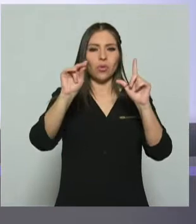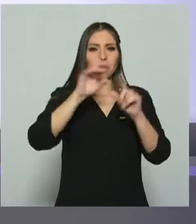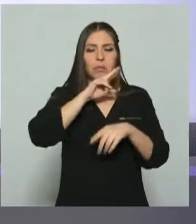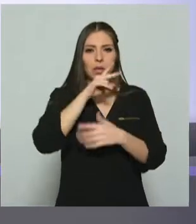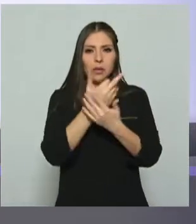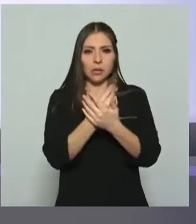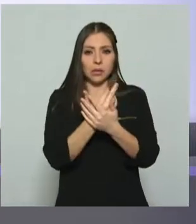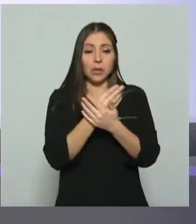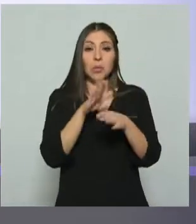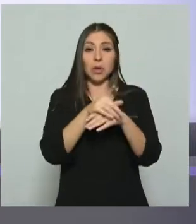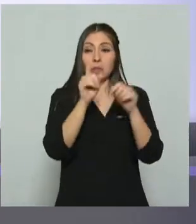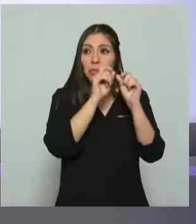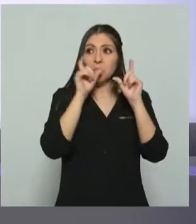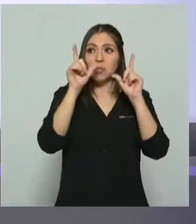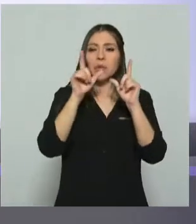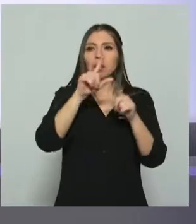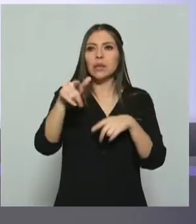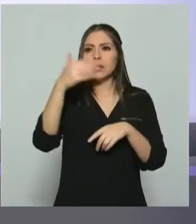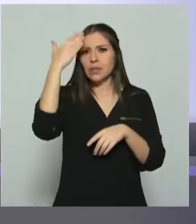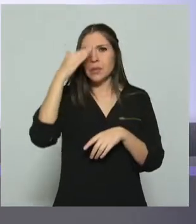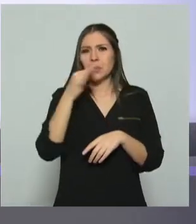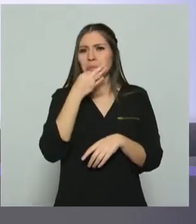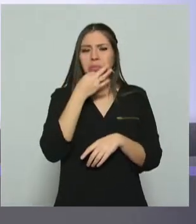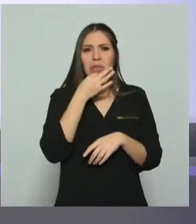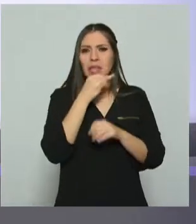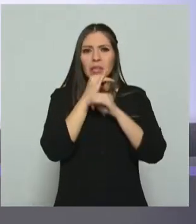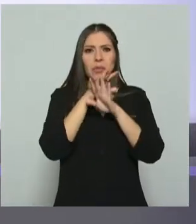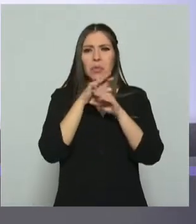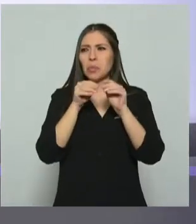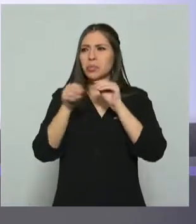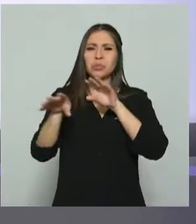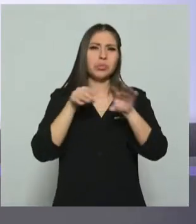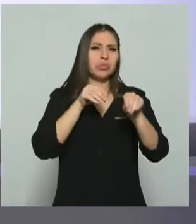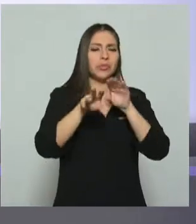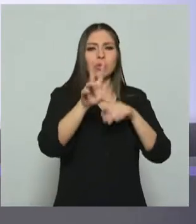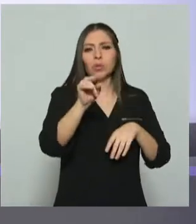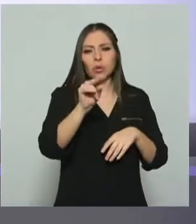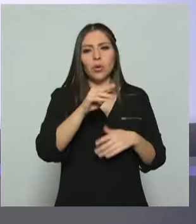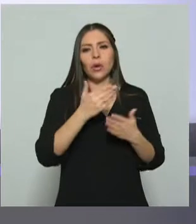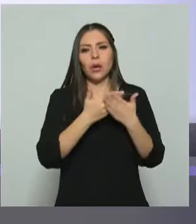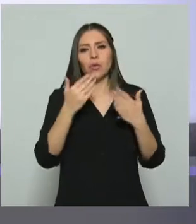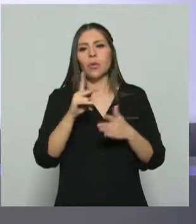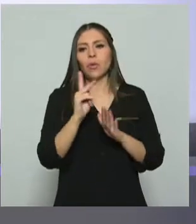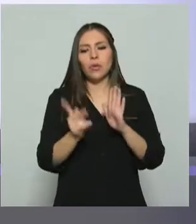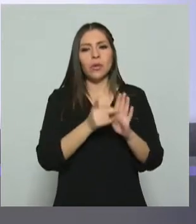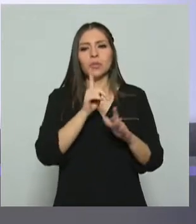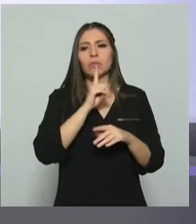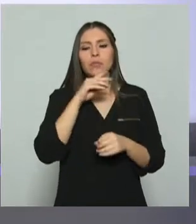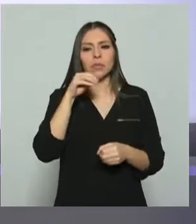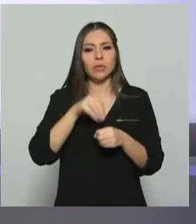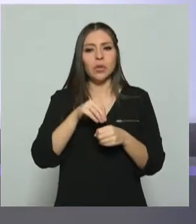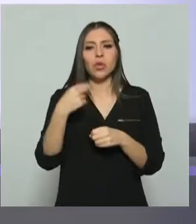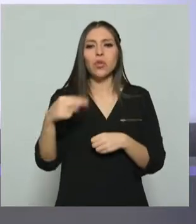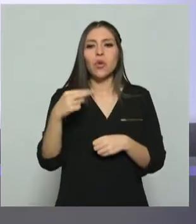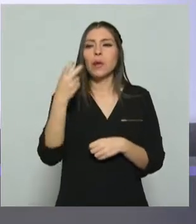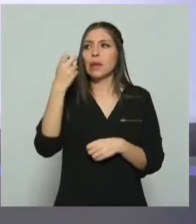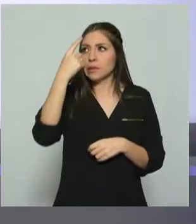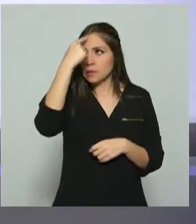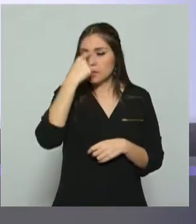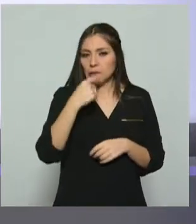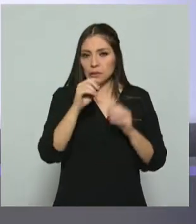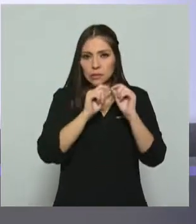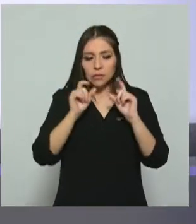hay mucha avidez de información, sin embargo hacemos otra vez el llamado de no filtrar su nombre, no compartir